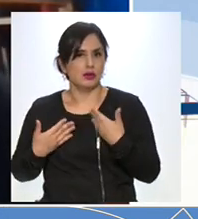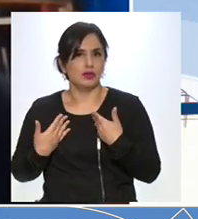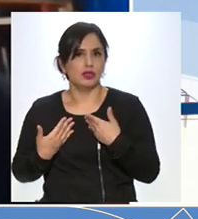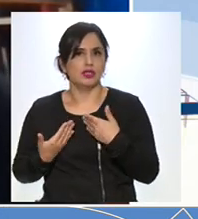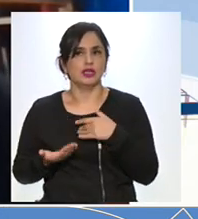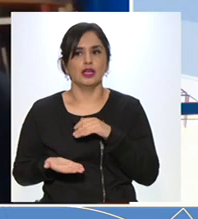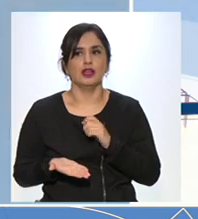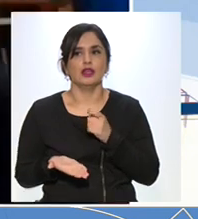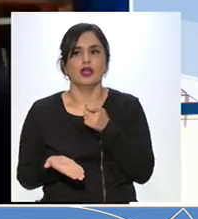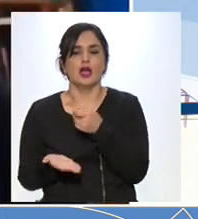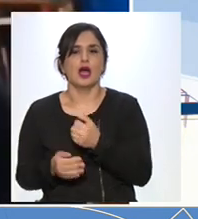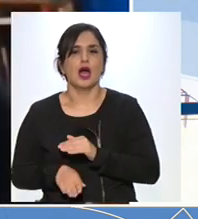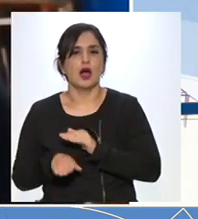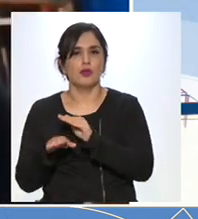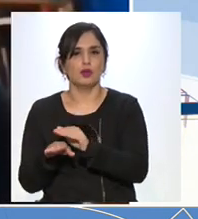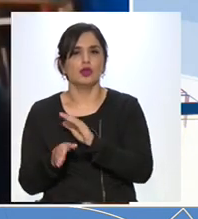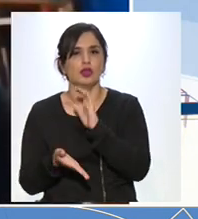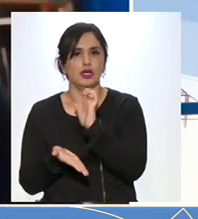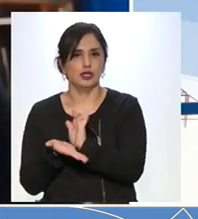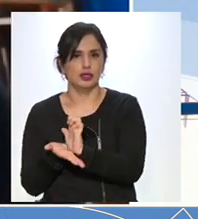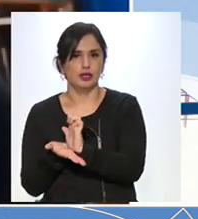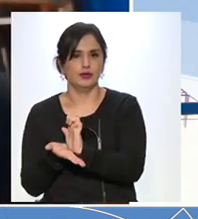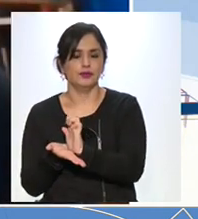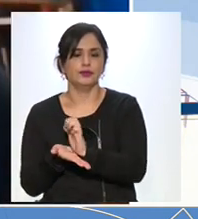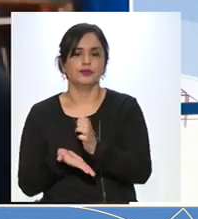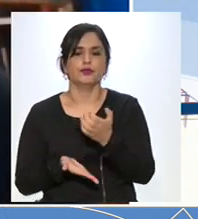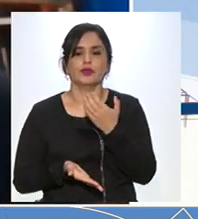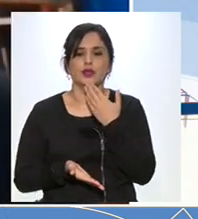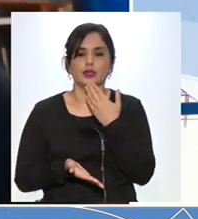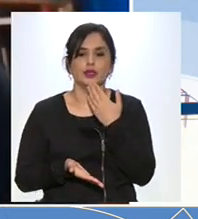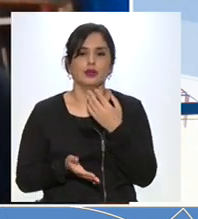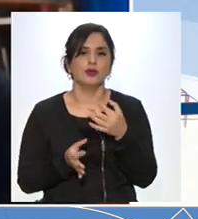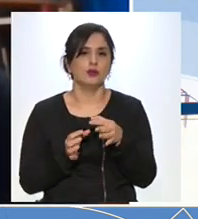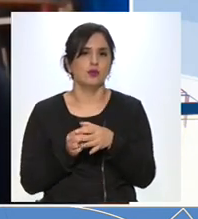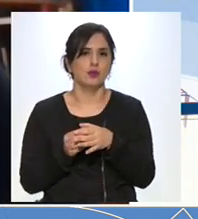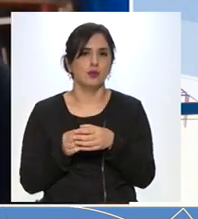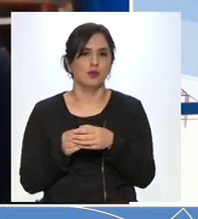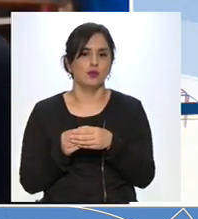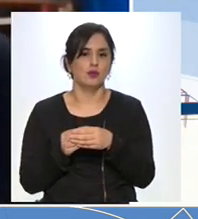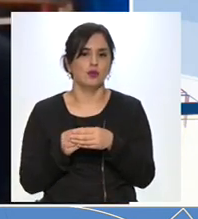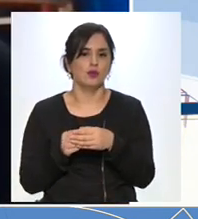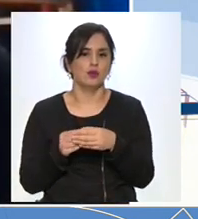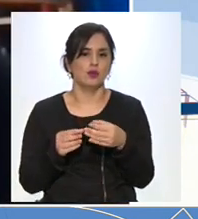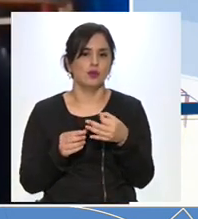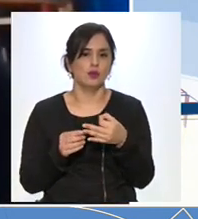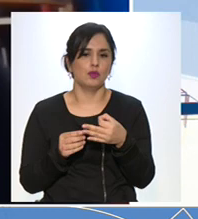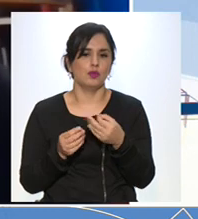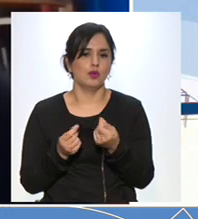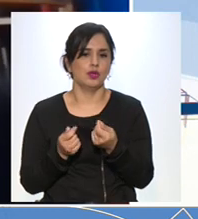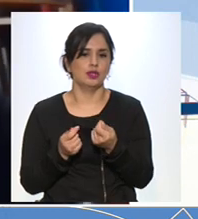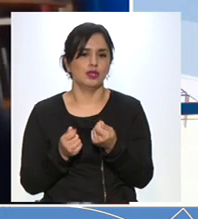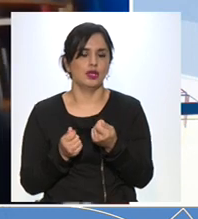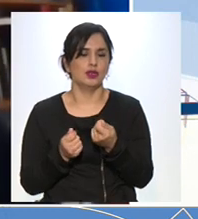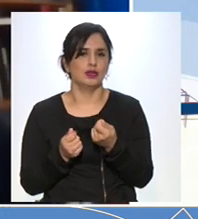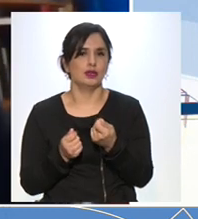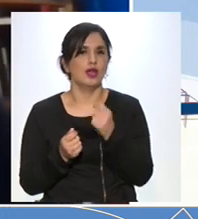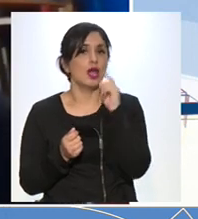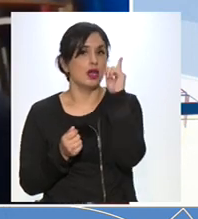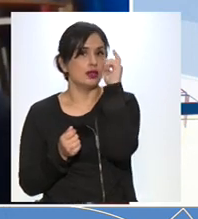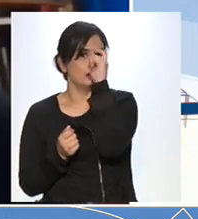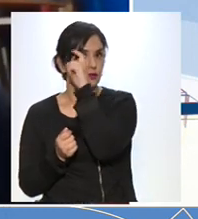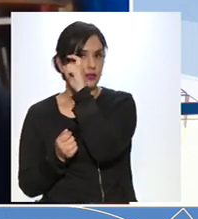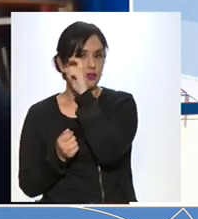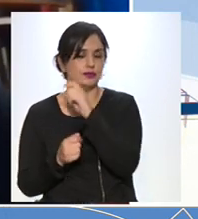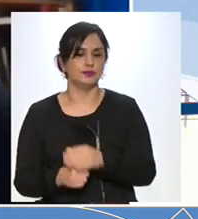fiscal y probablemente también de la política monetaria. Es un escenario bien, bien difícil. Y frente a este